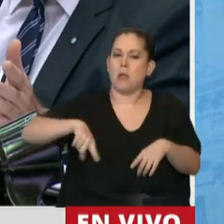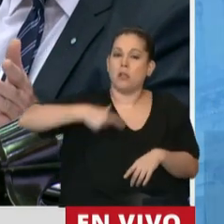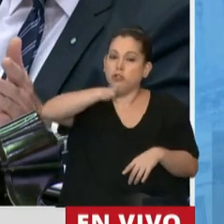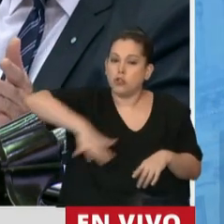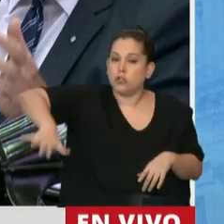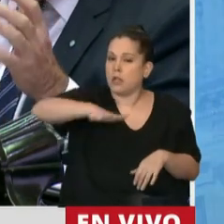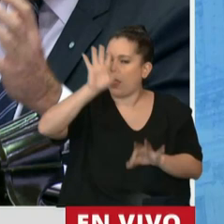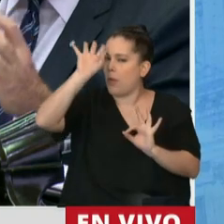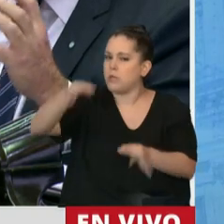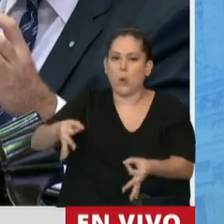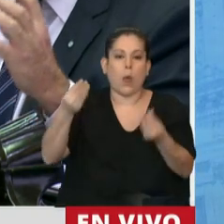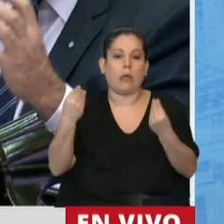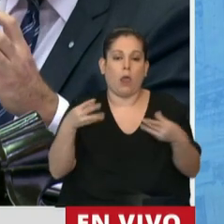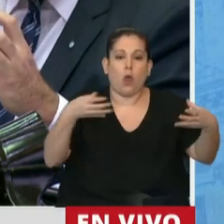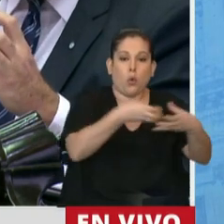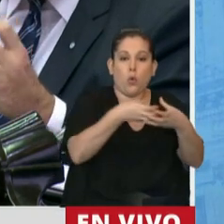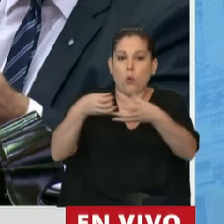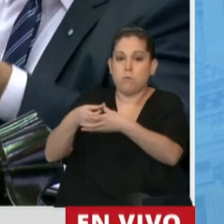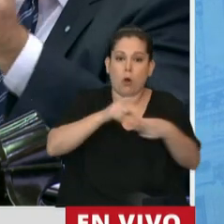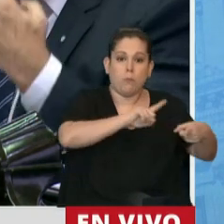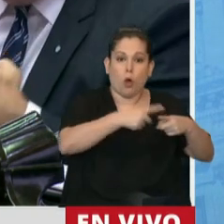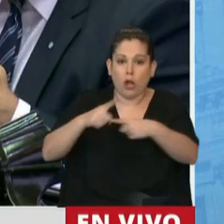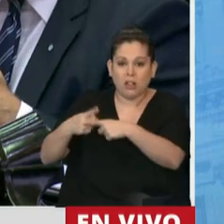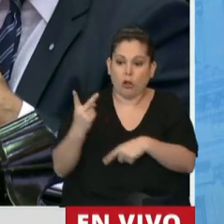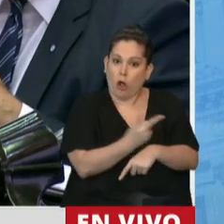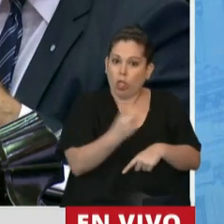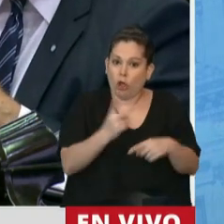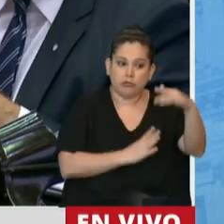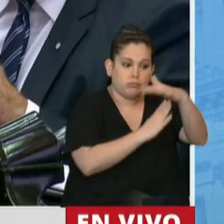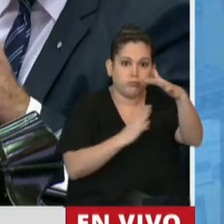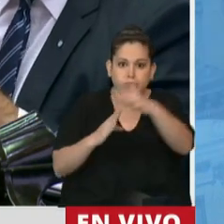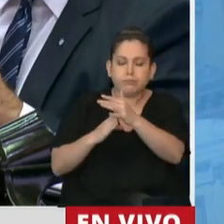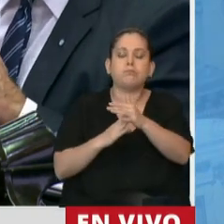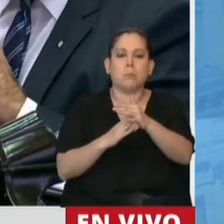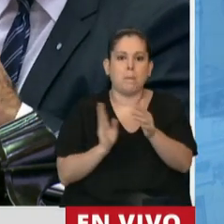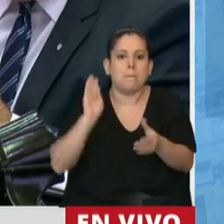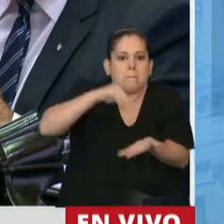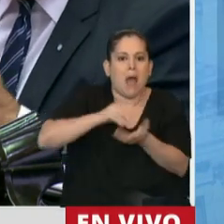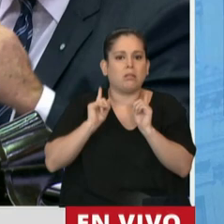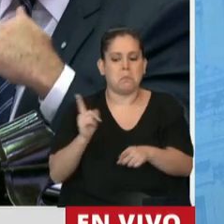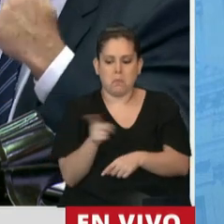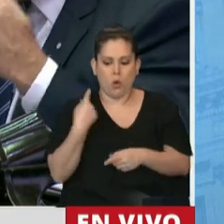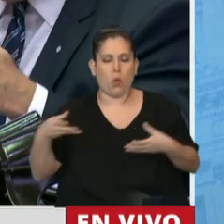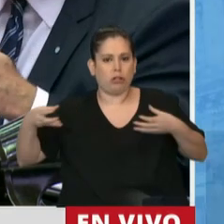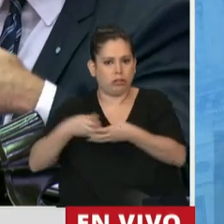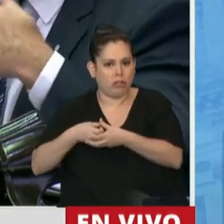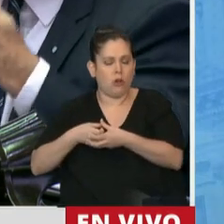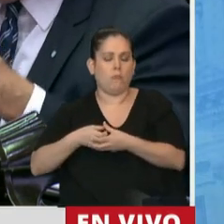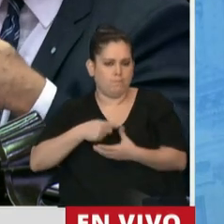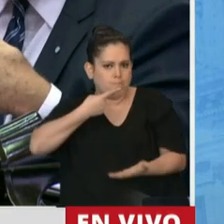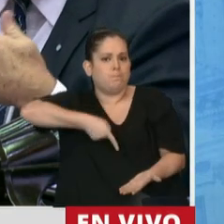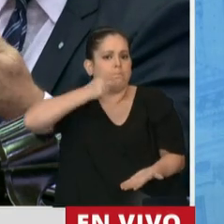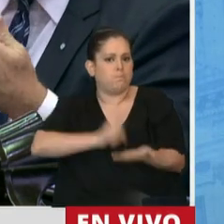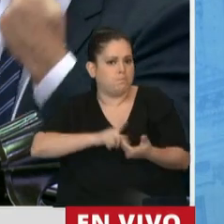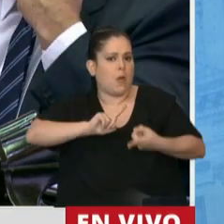claro, es que ambos grupos mayoritarios, e incluido nuestro bloque, estamos aceptando dictar y